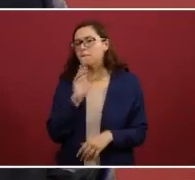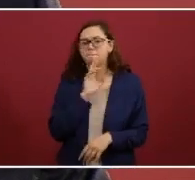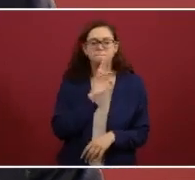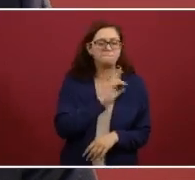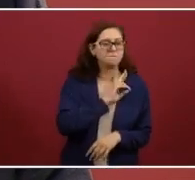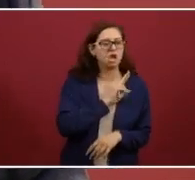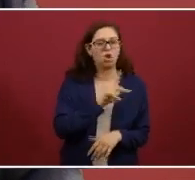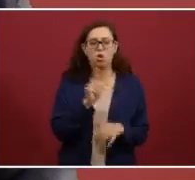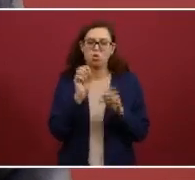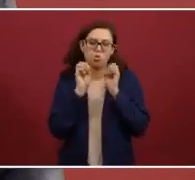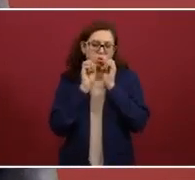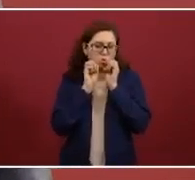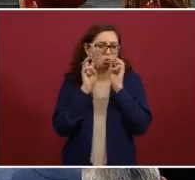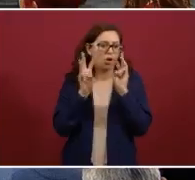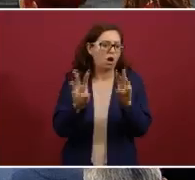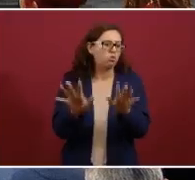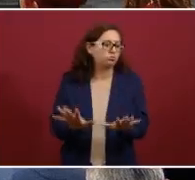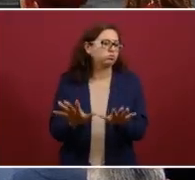reforma energética.